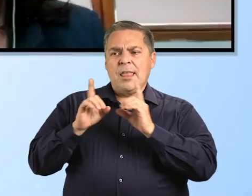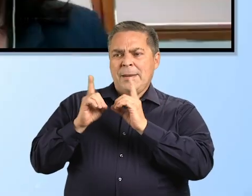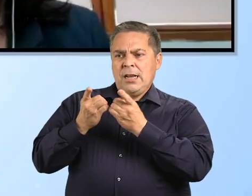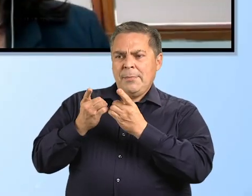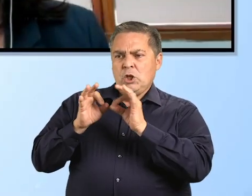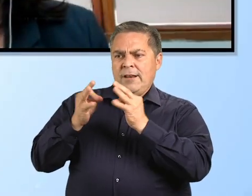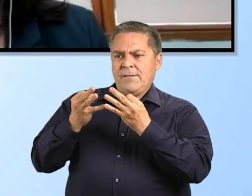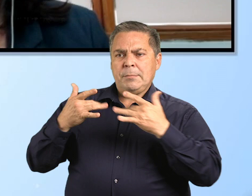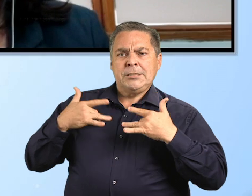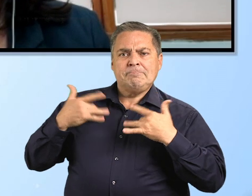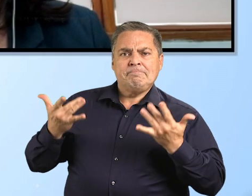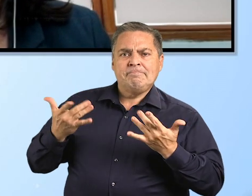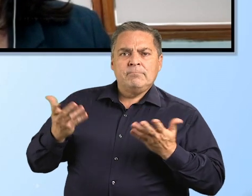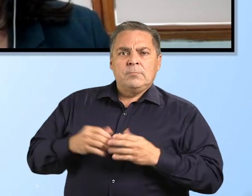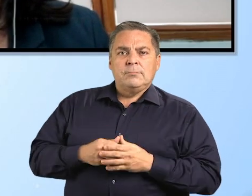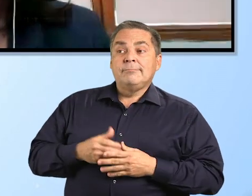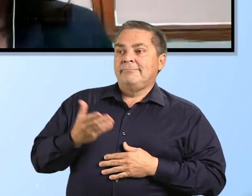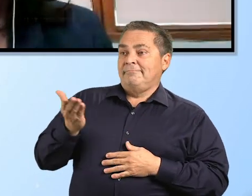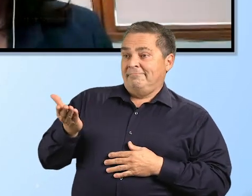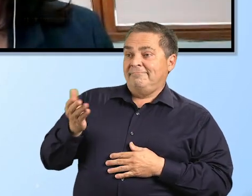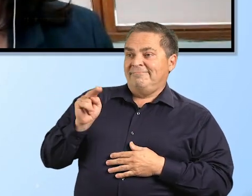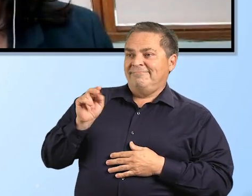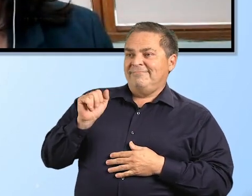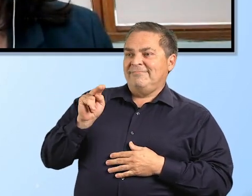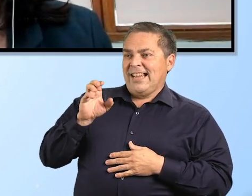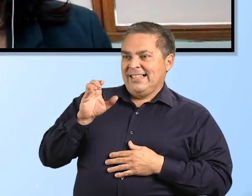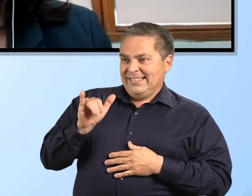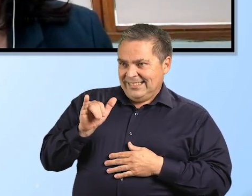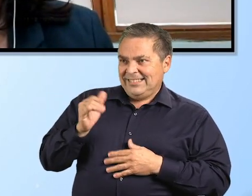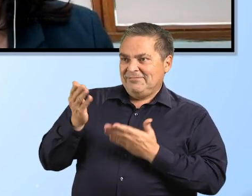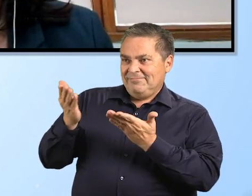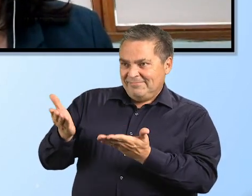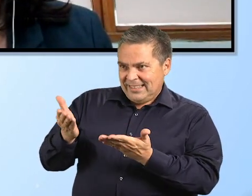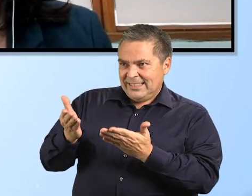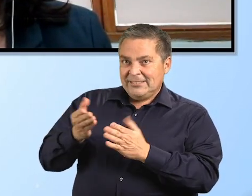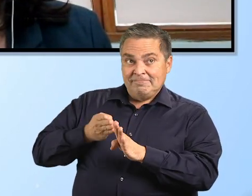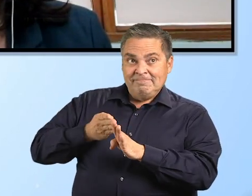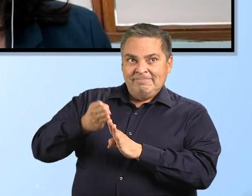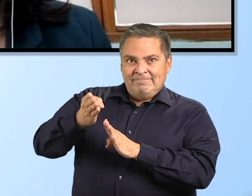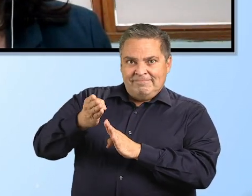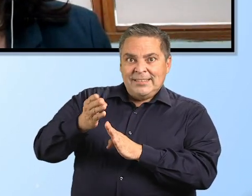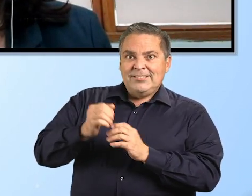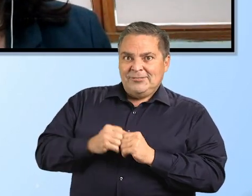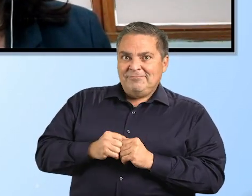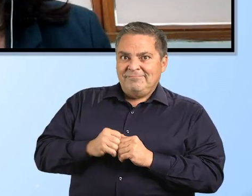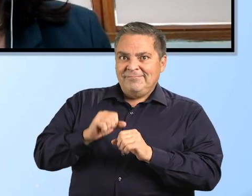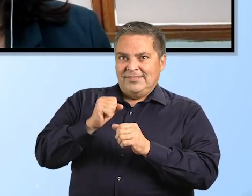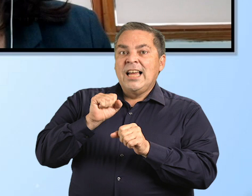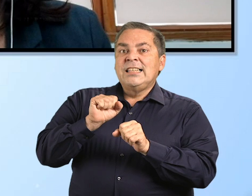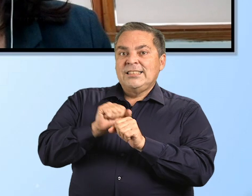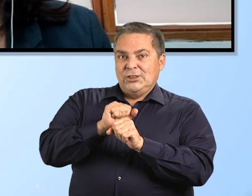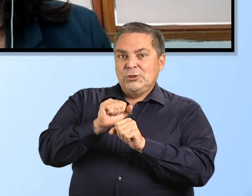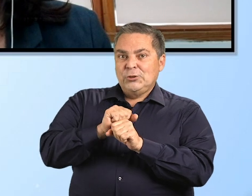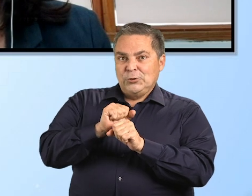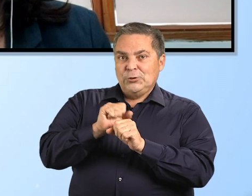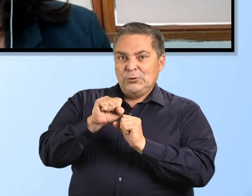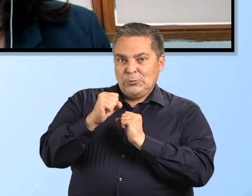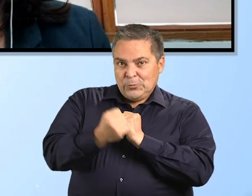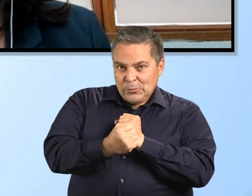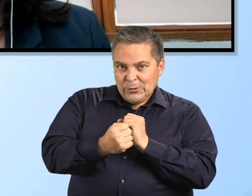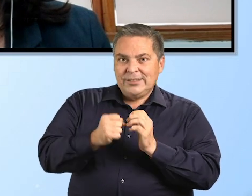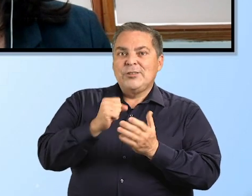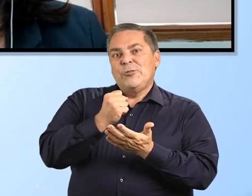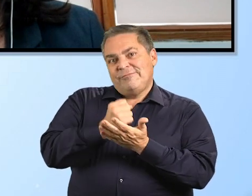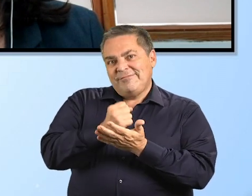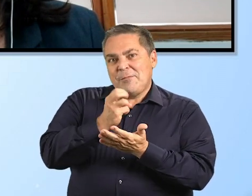acompaña Nancy Martínez del Valle, especialista de trabajo social de la Administración de Cuidados Sustituto del Departamento de la